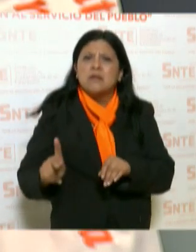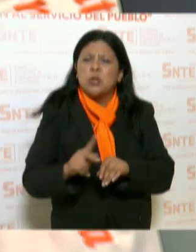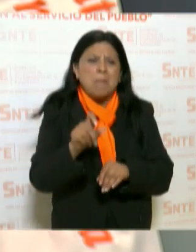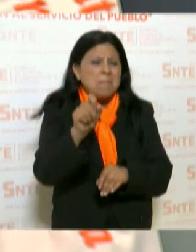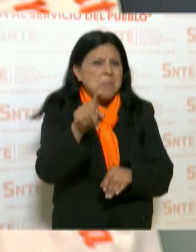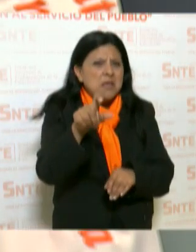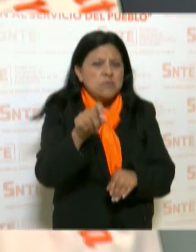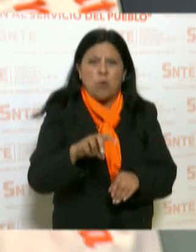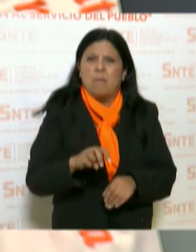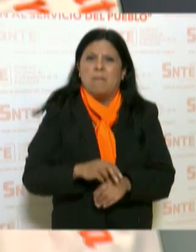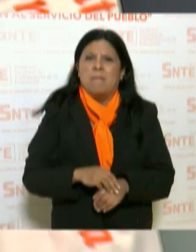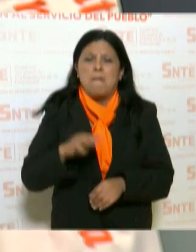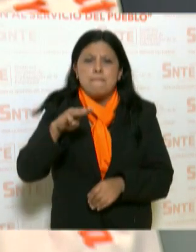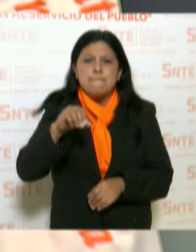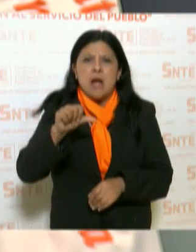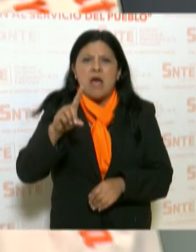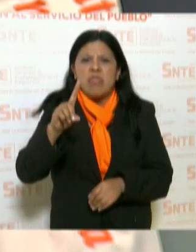Madero.